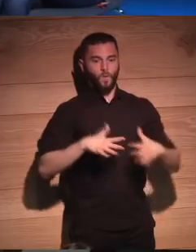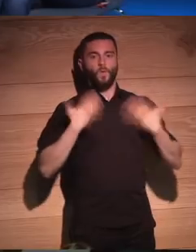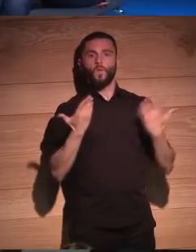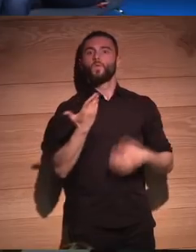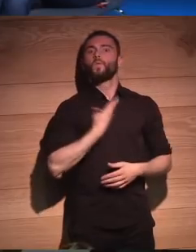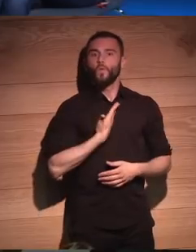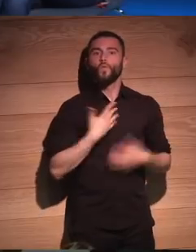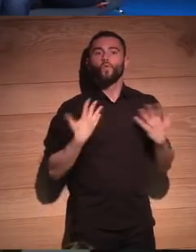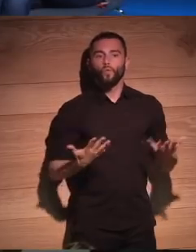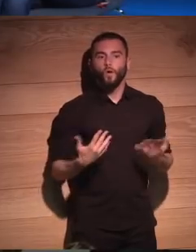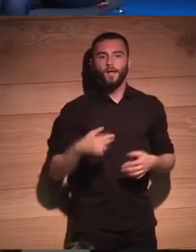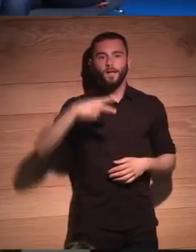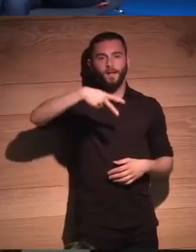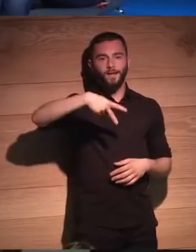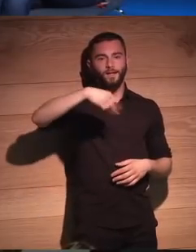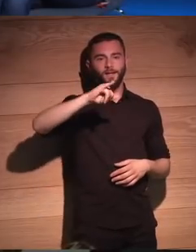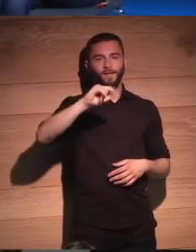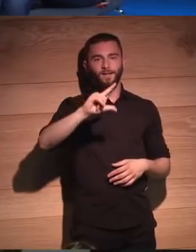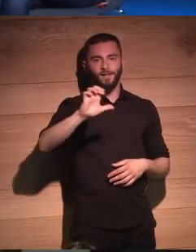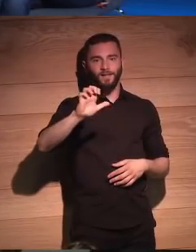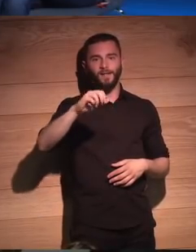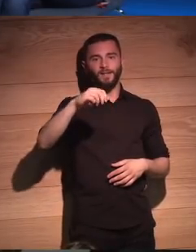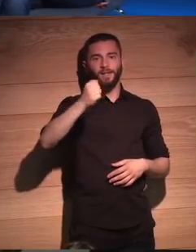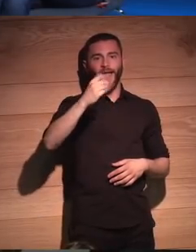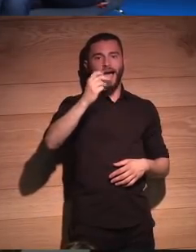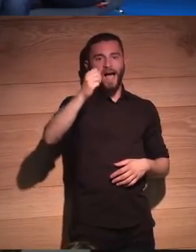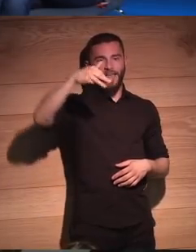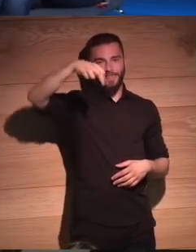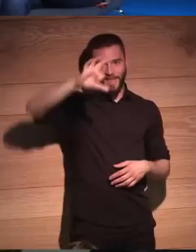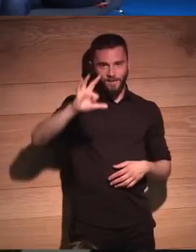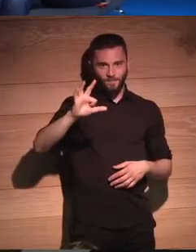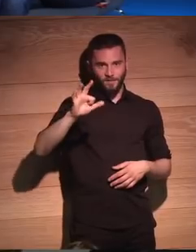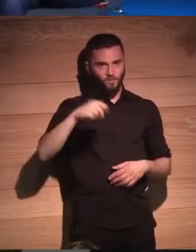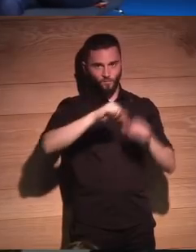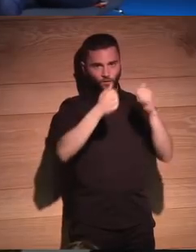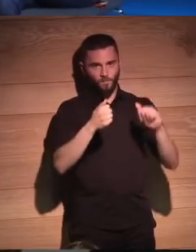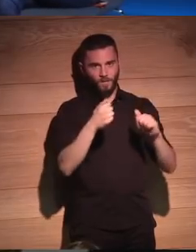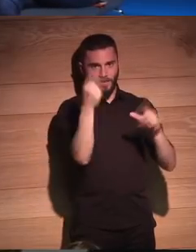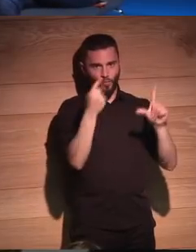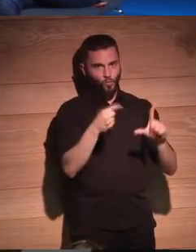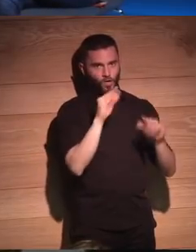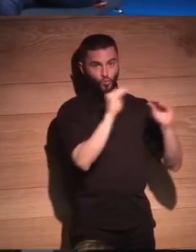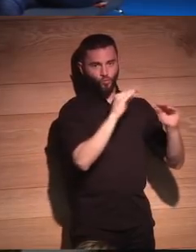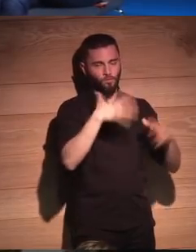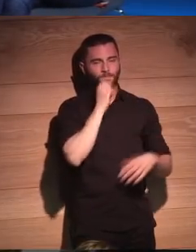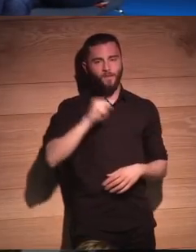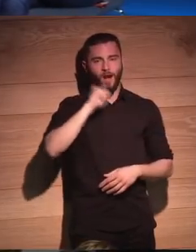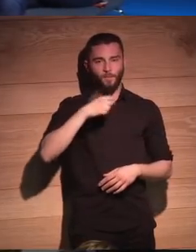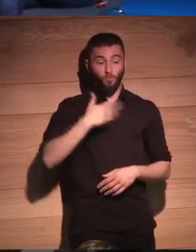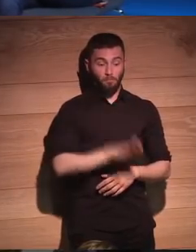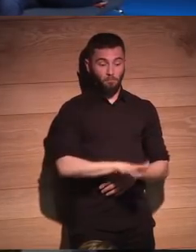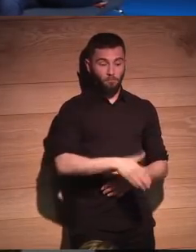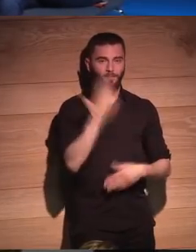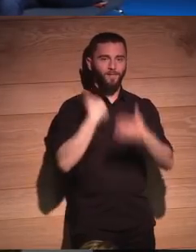Novaro, fueron los de Neil Adams, ¿no? Que yo creo que, bueno, él dibujaba de una manera volumétrica maravillosa y tal, y yo de chaval lo veía